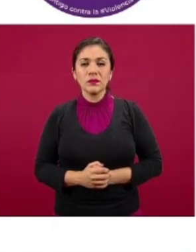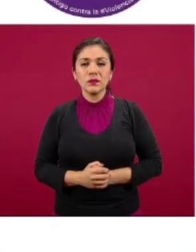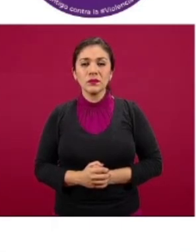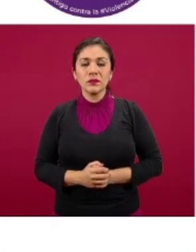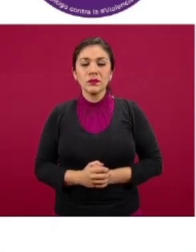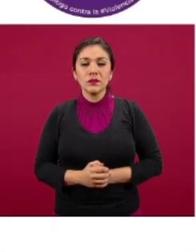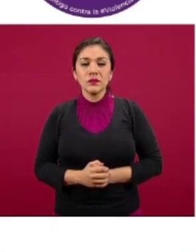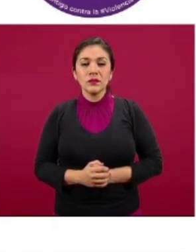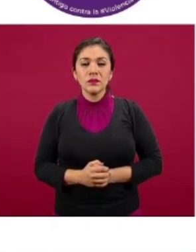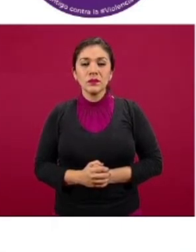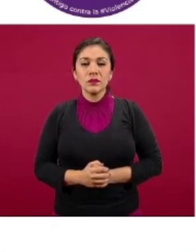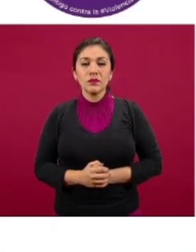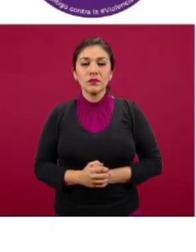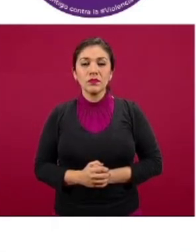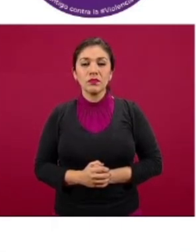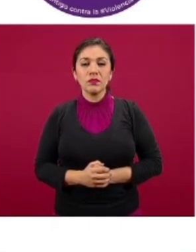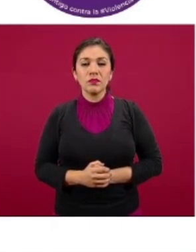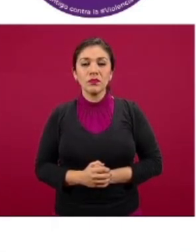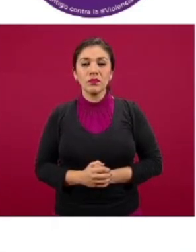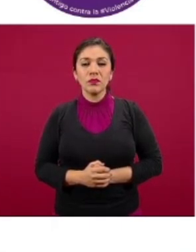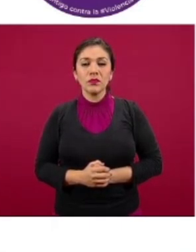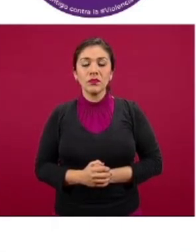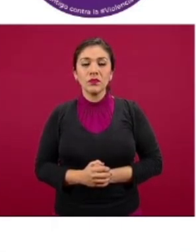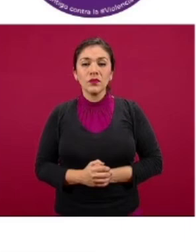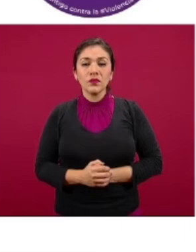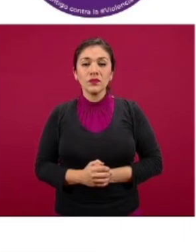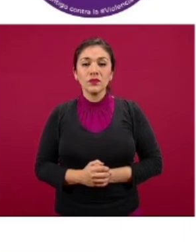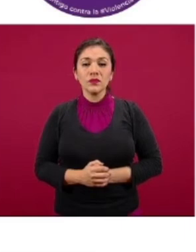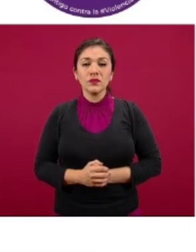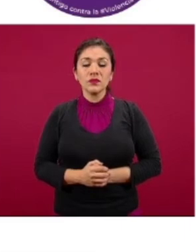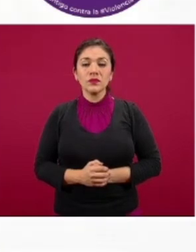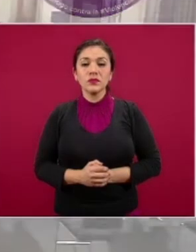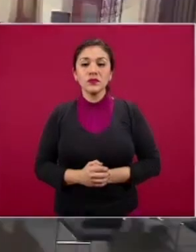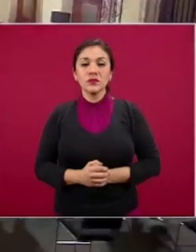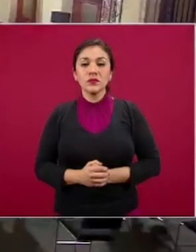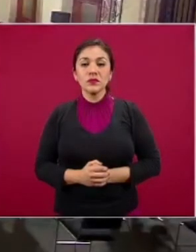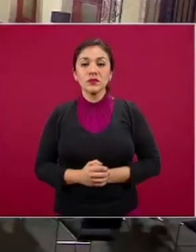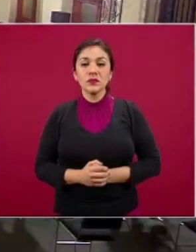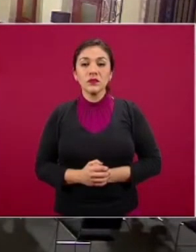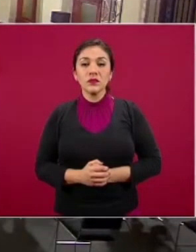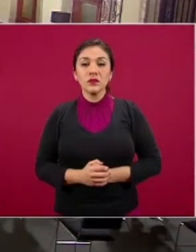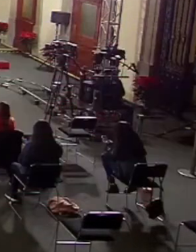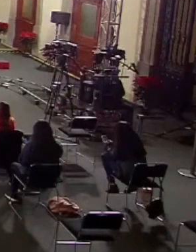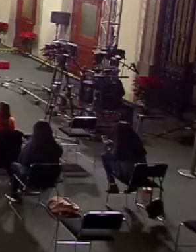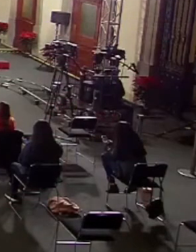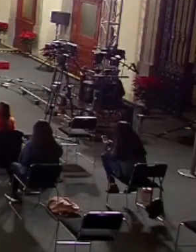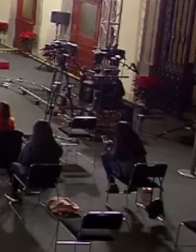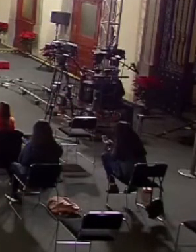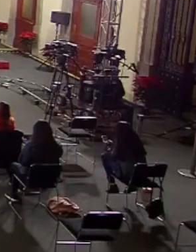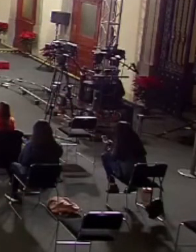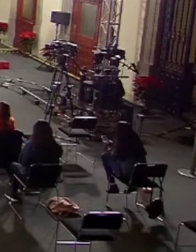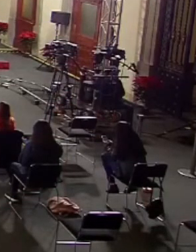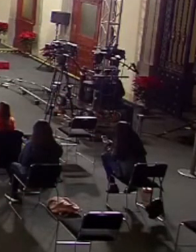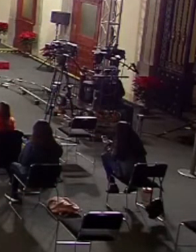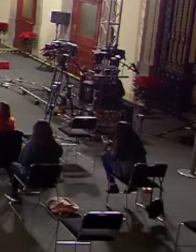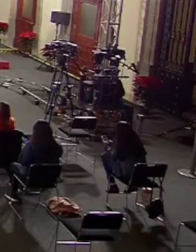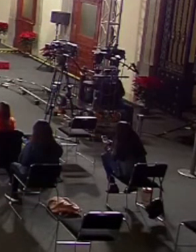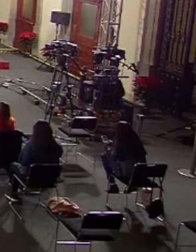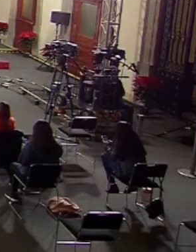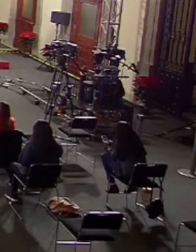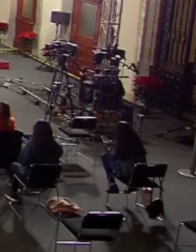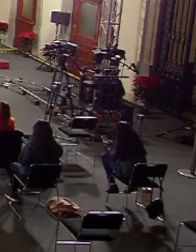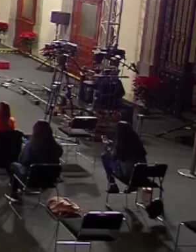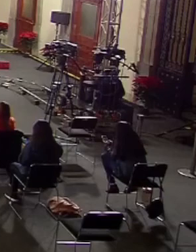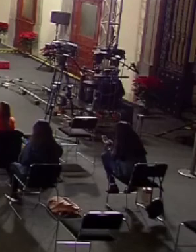bien decía, poder reflexionar, hablar, pensar sobre cómo eliminar